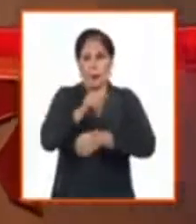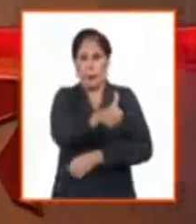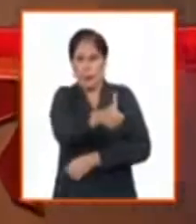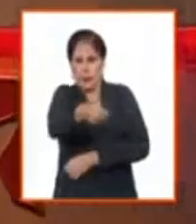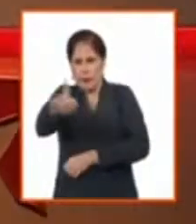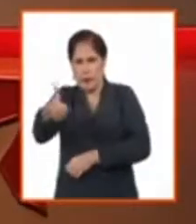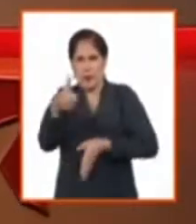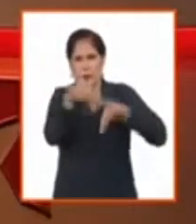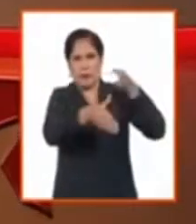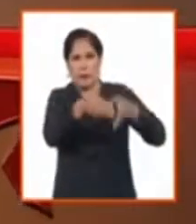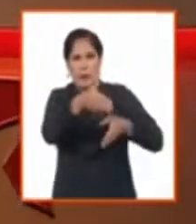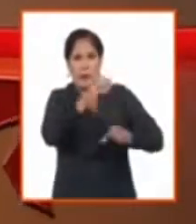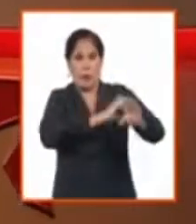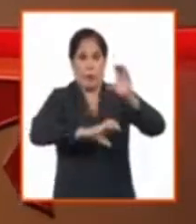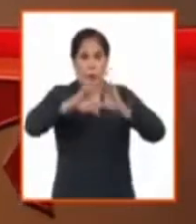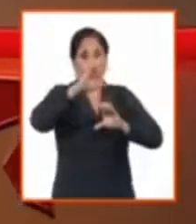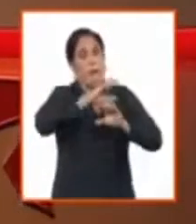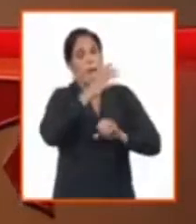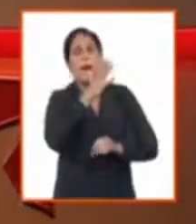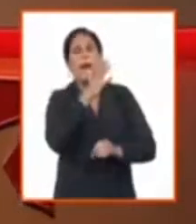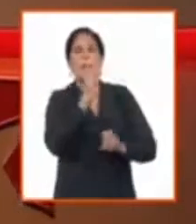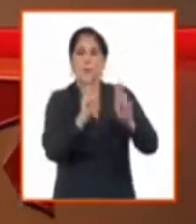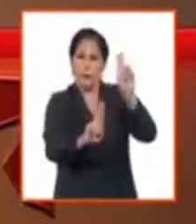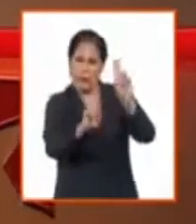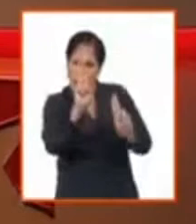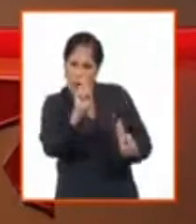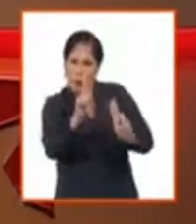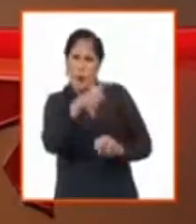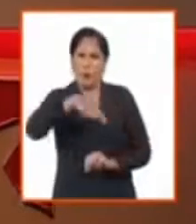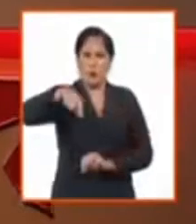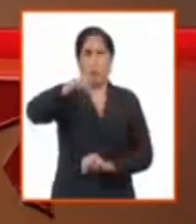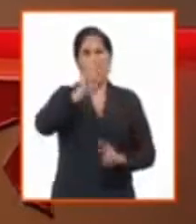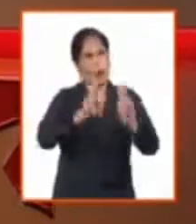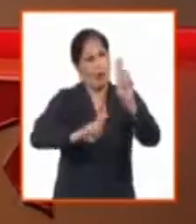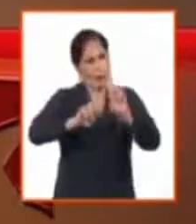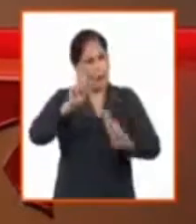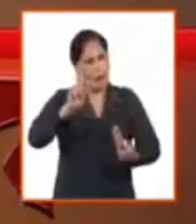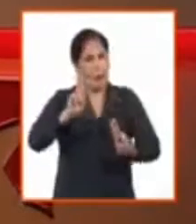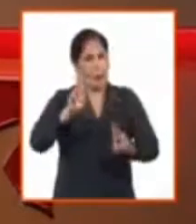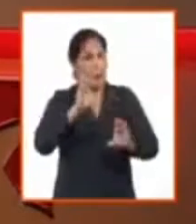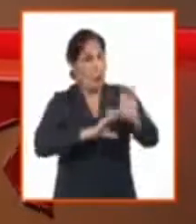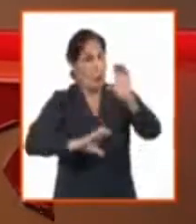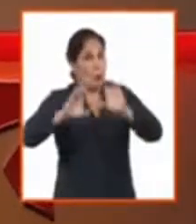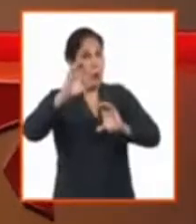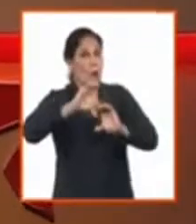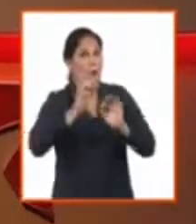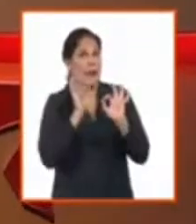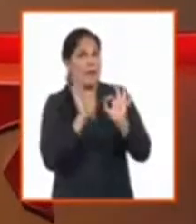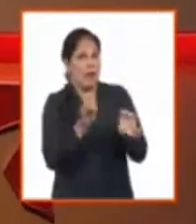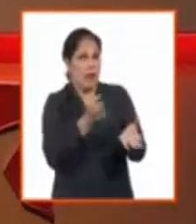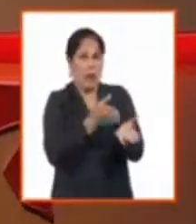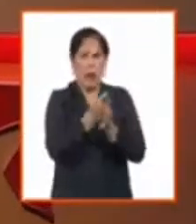medio de la locura de esta de esta cumbre que no ha sido totalmente